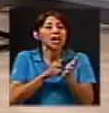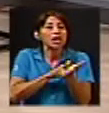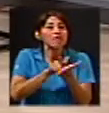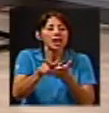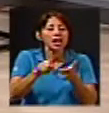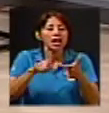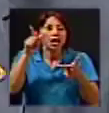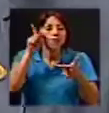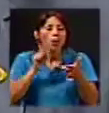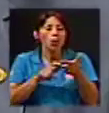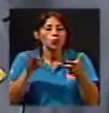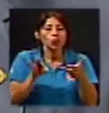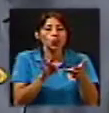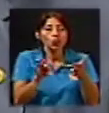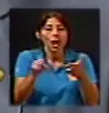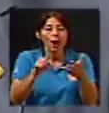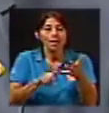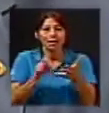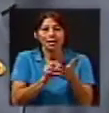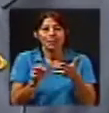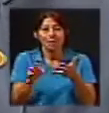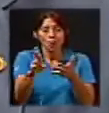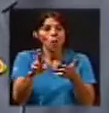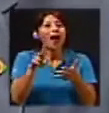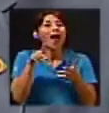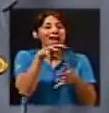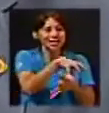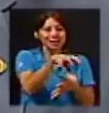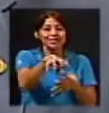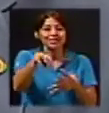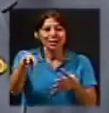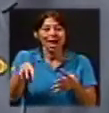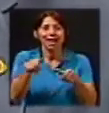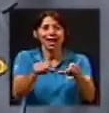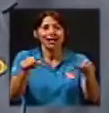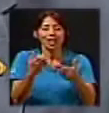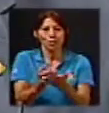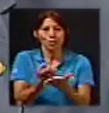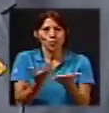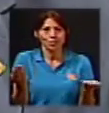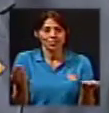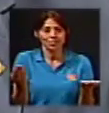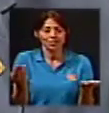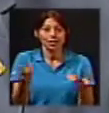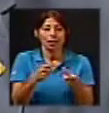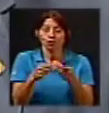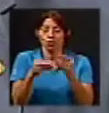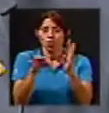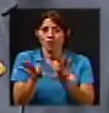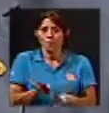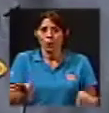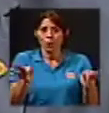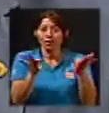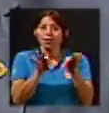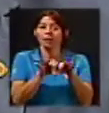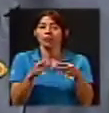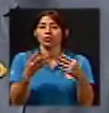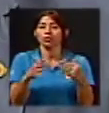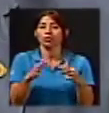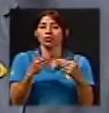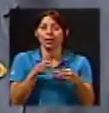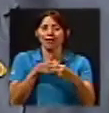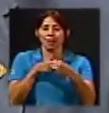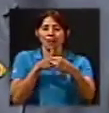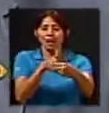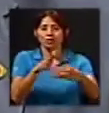Limón, está en Turrialba, está en San Ramón, etc. Eso significa de que es importante el liderazgo que tiene la